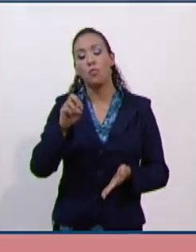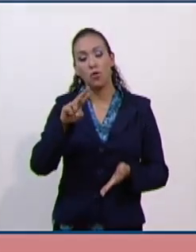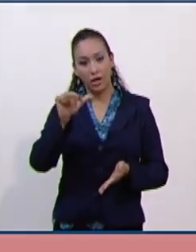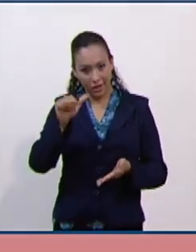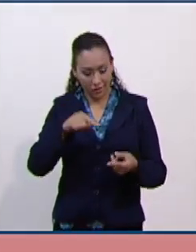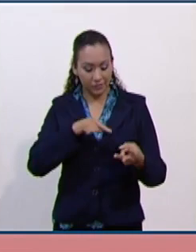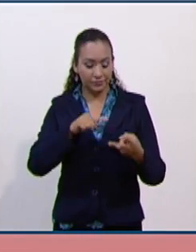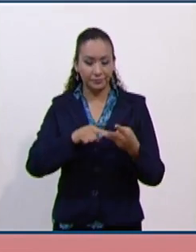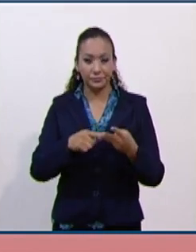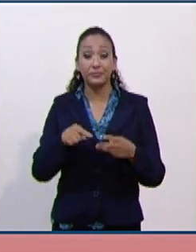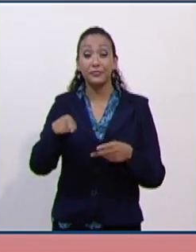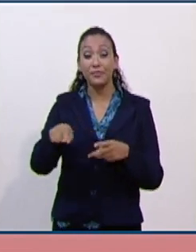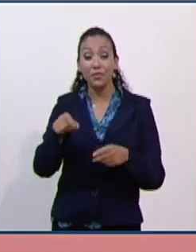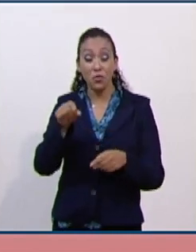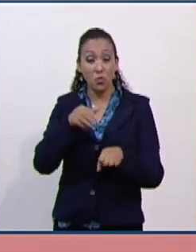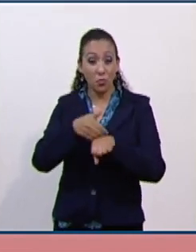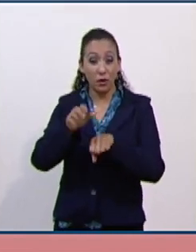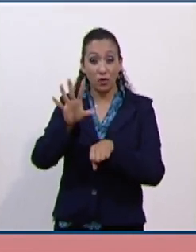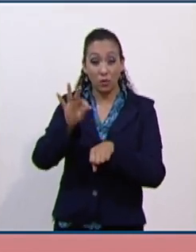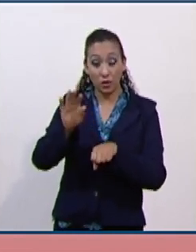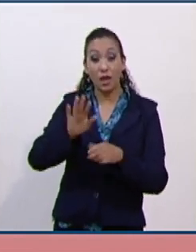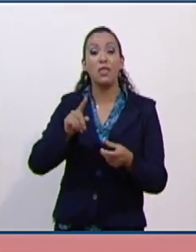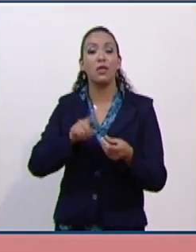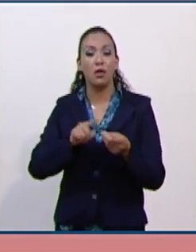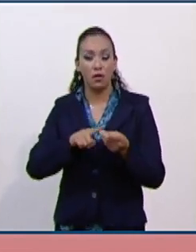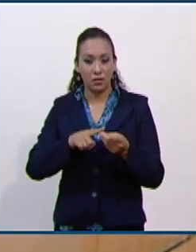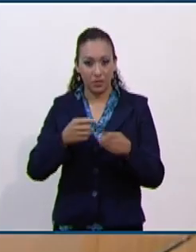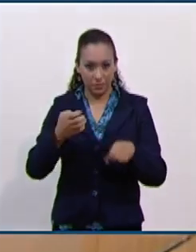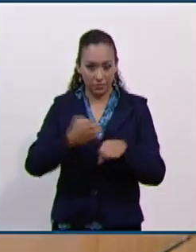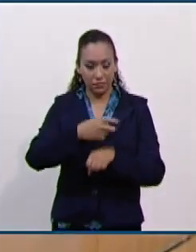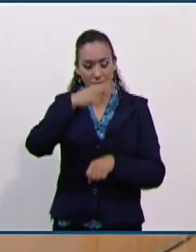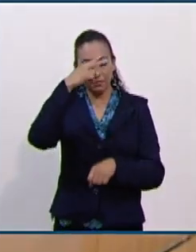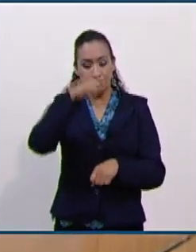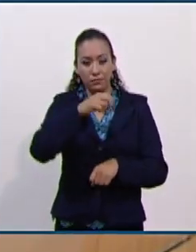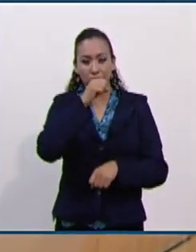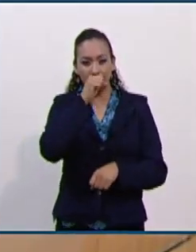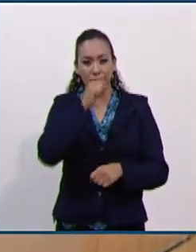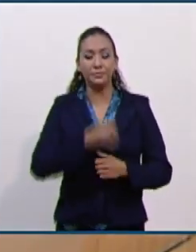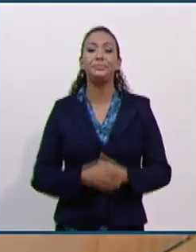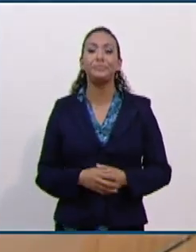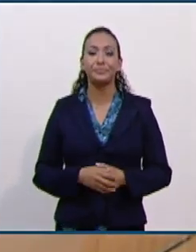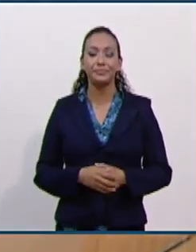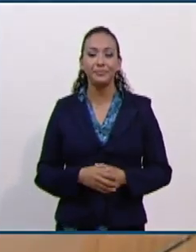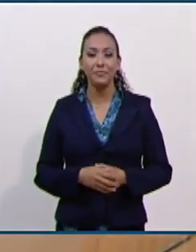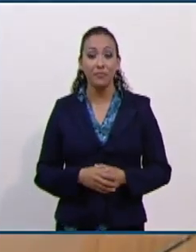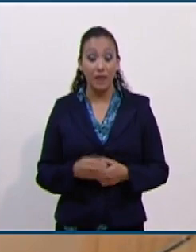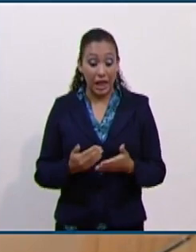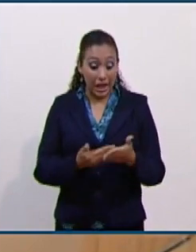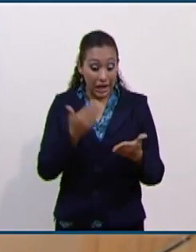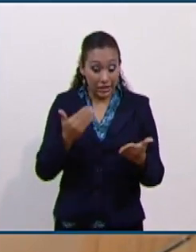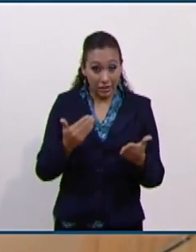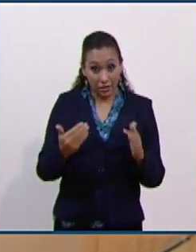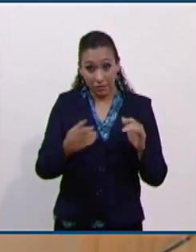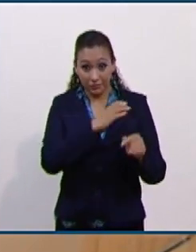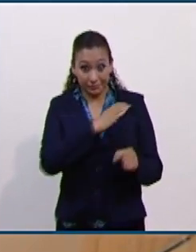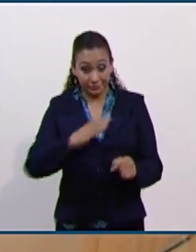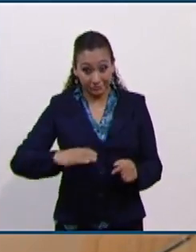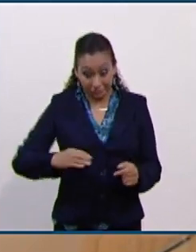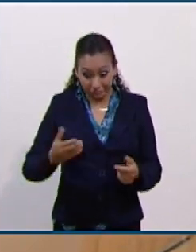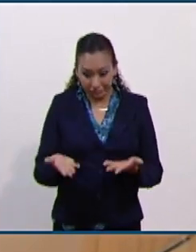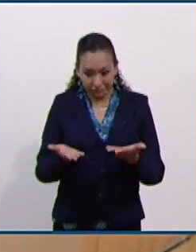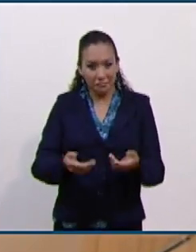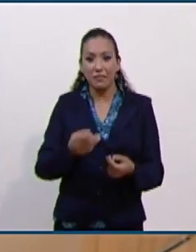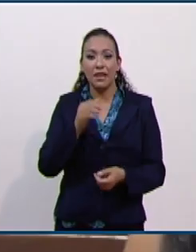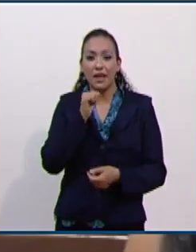Consejo Distrital 40 con sede en Sinacantepec, Estado de México. Lo anterior, pues, no se tomó en cuenta la candidatura postulada en